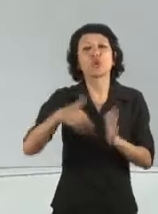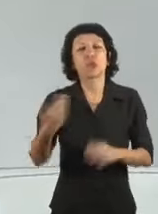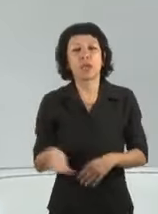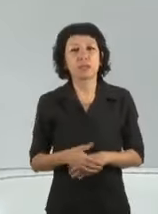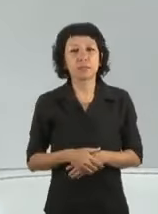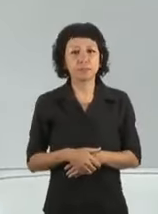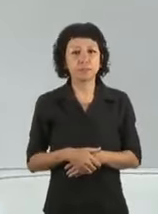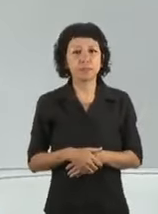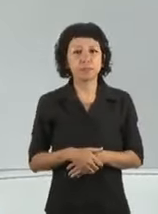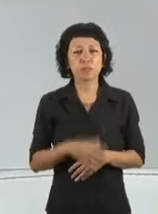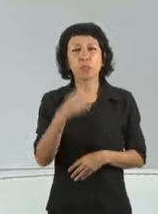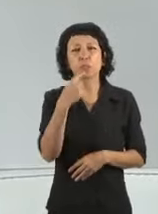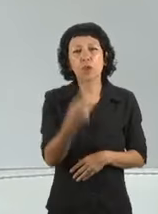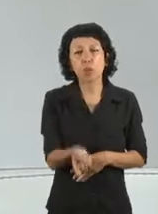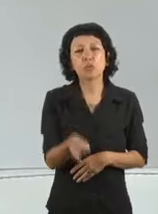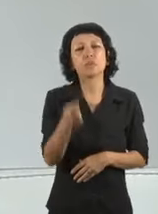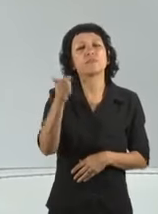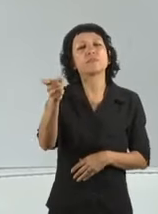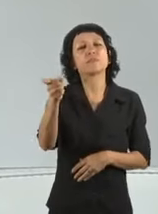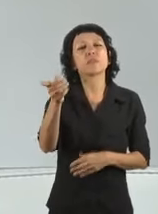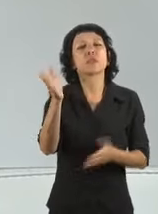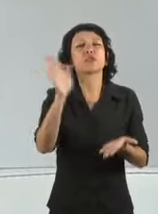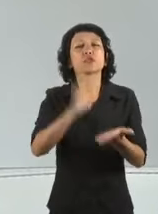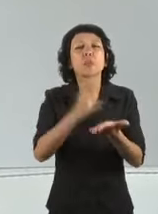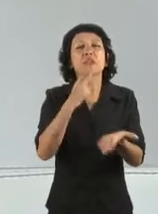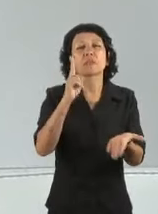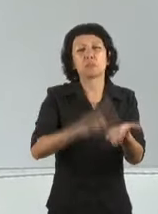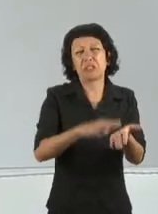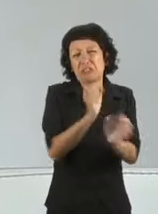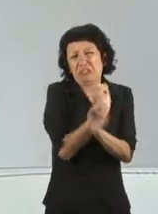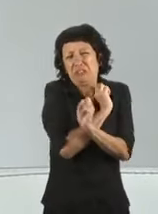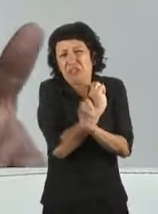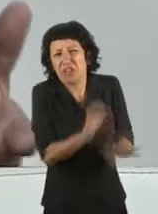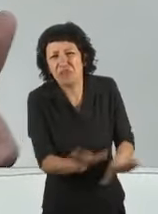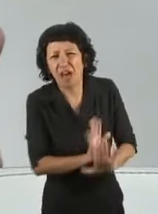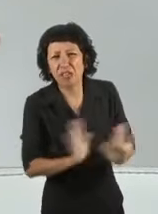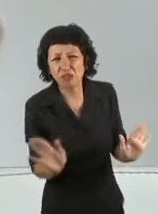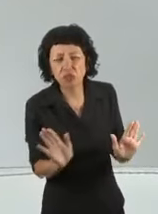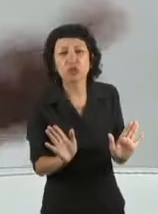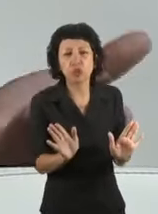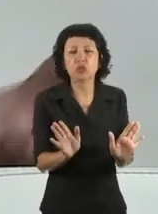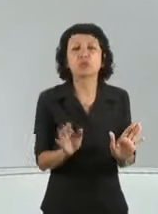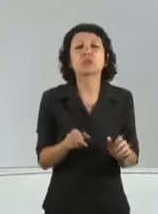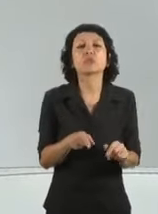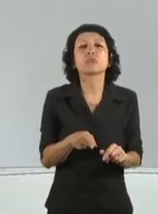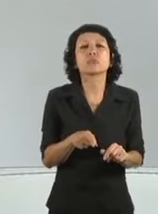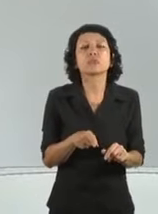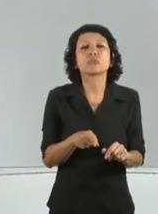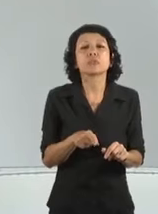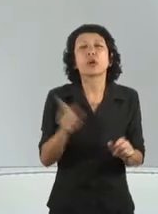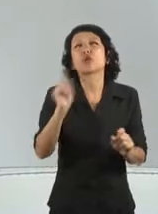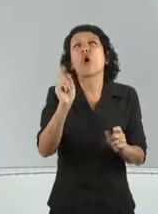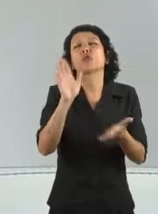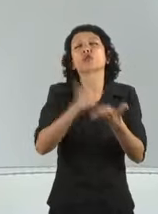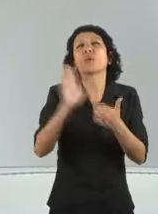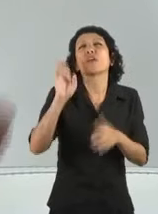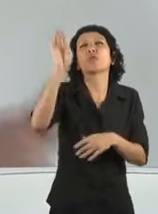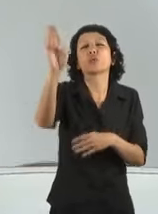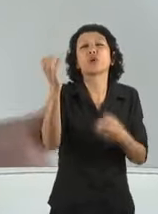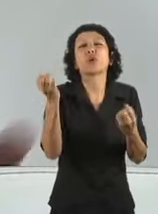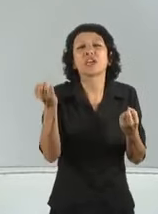consultar en torno a esto que usted decía de impuestos nefastos si conceptualmente no no queremos hacer futurología pero el